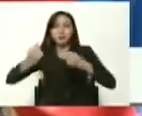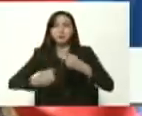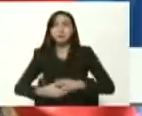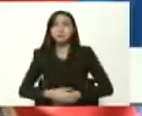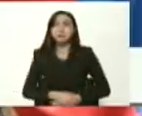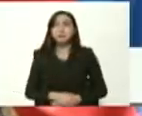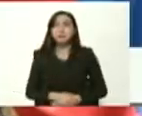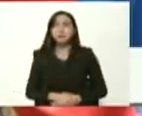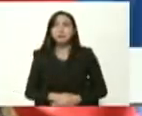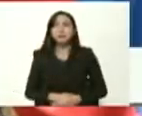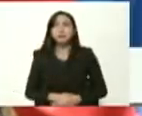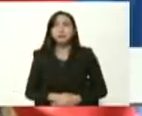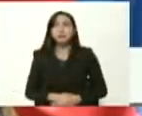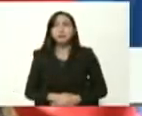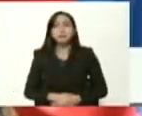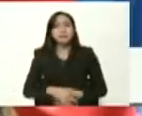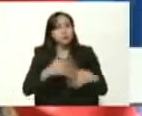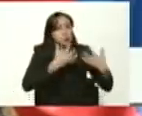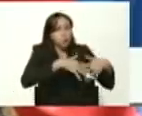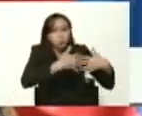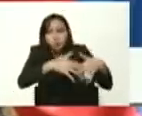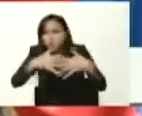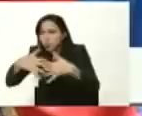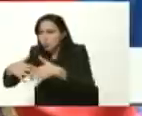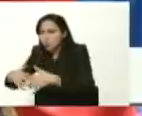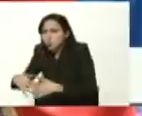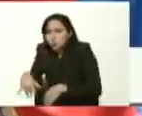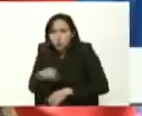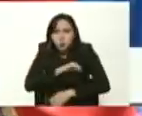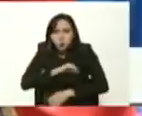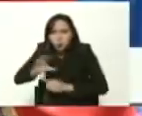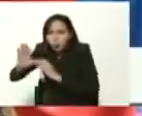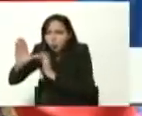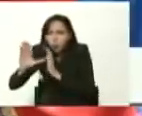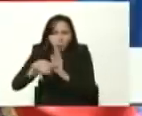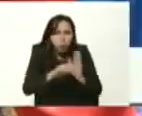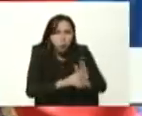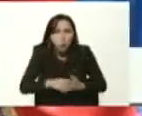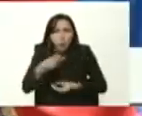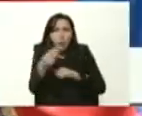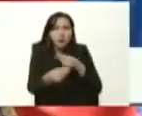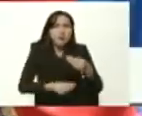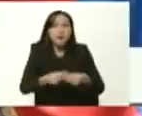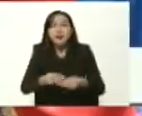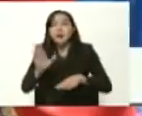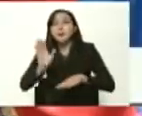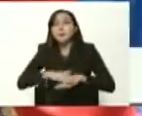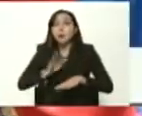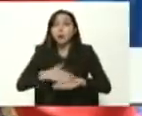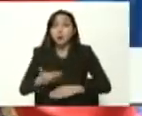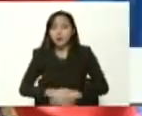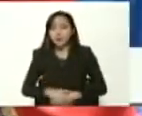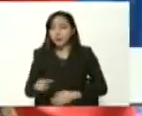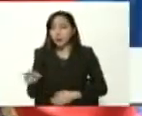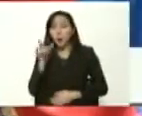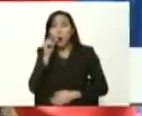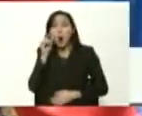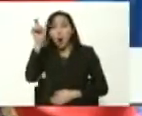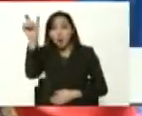Toda una red tenebrosa de corrupción donde este sujeto arrastró